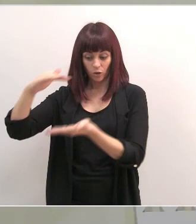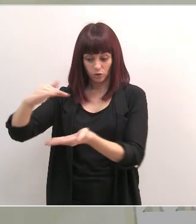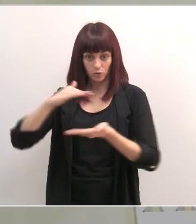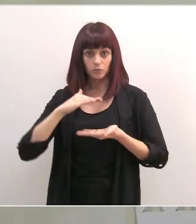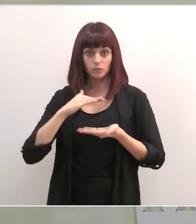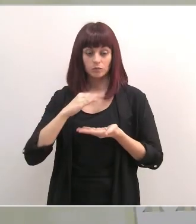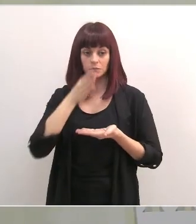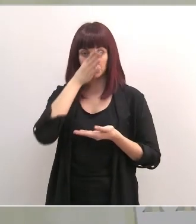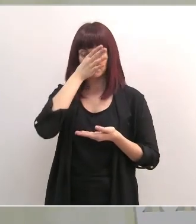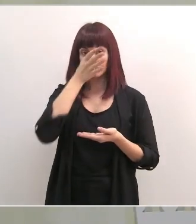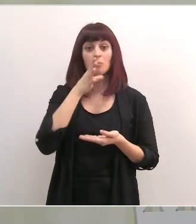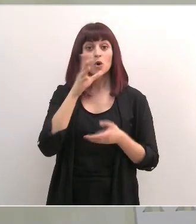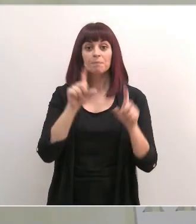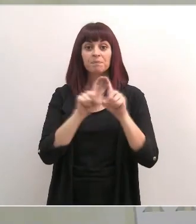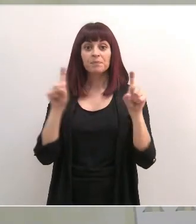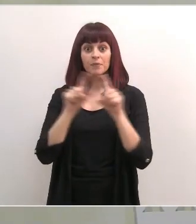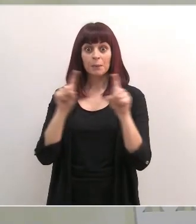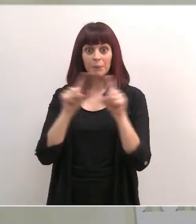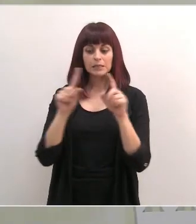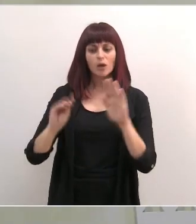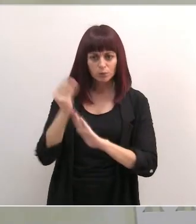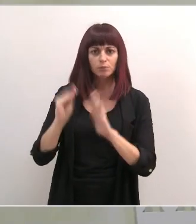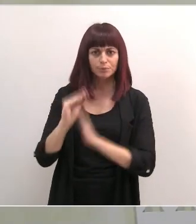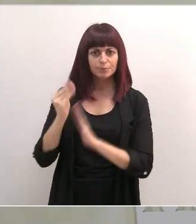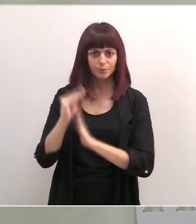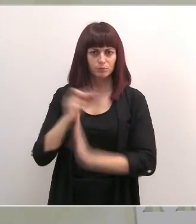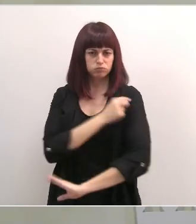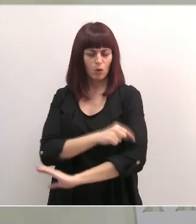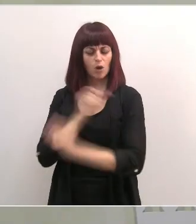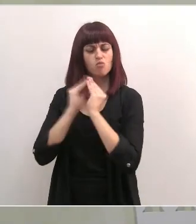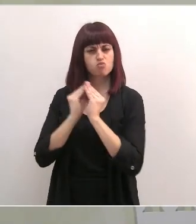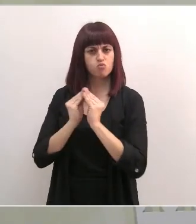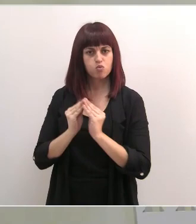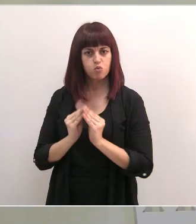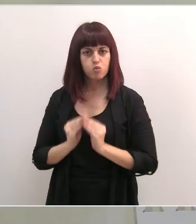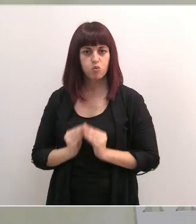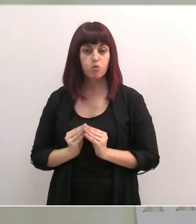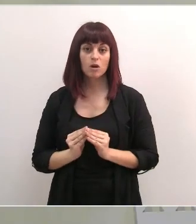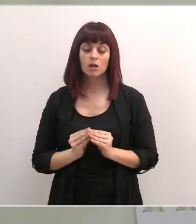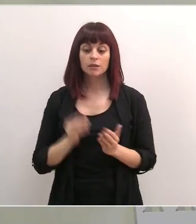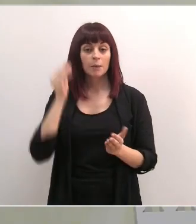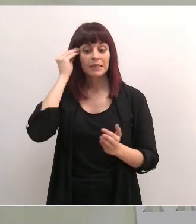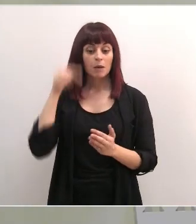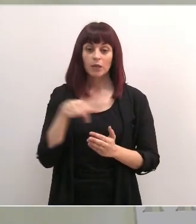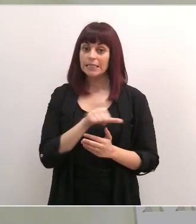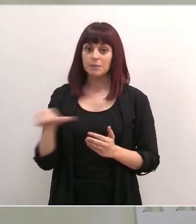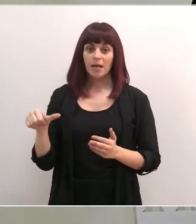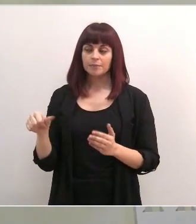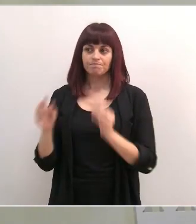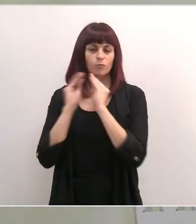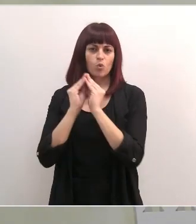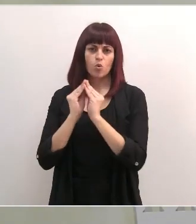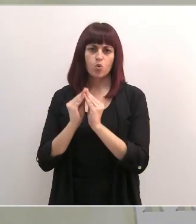la empresa es capaz de producir más vacunas, era por lo que en principio y vamos a tener menos vacunas esta semana porque va a